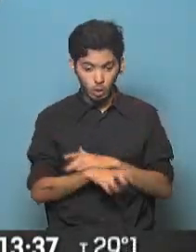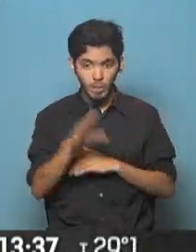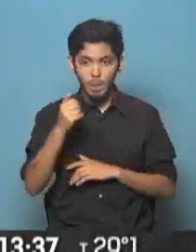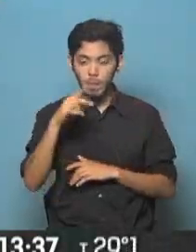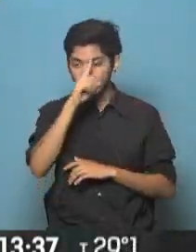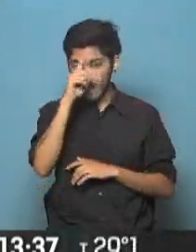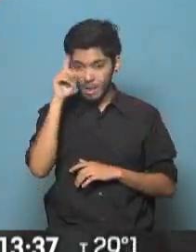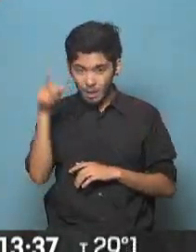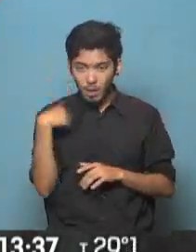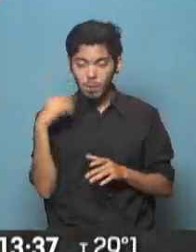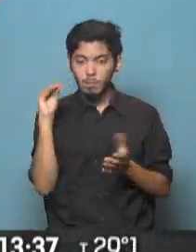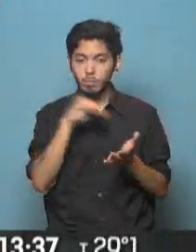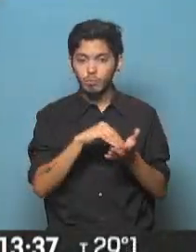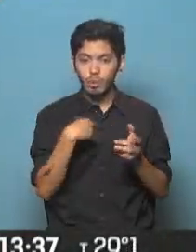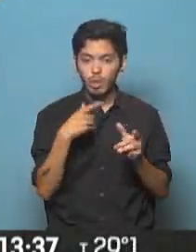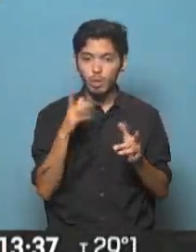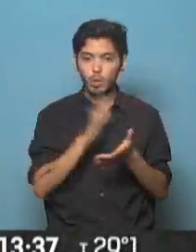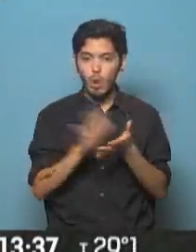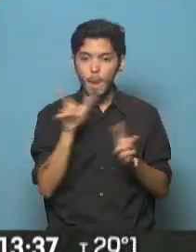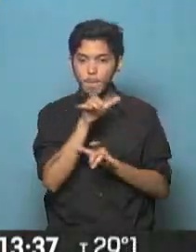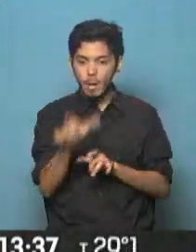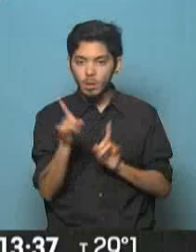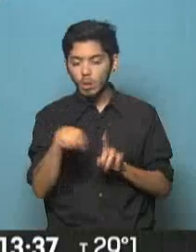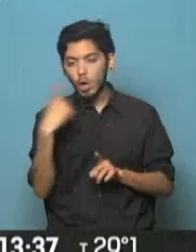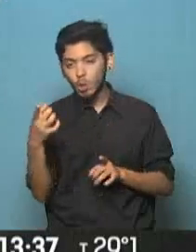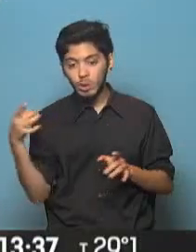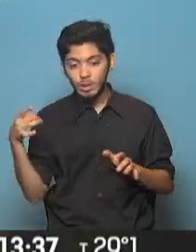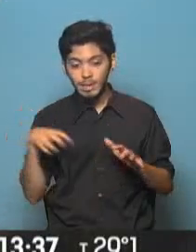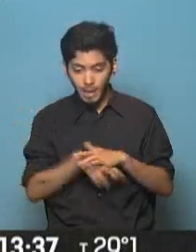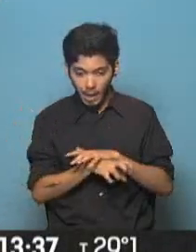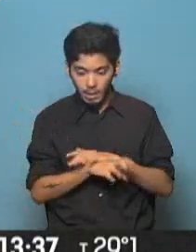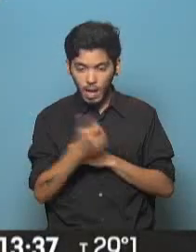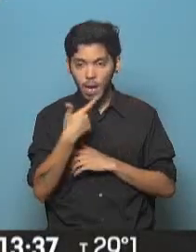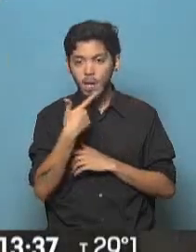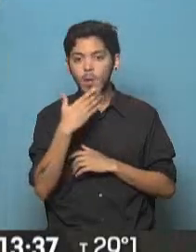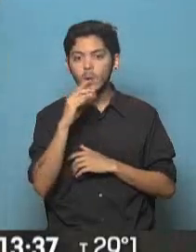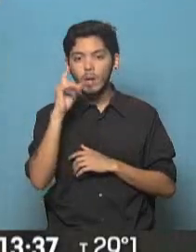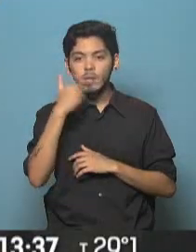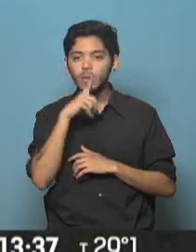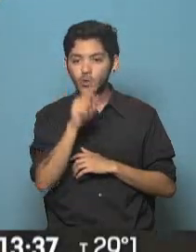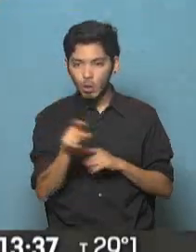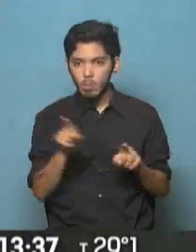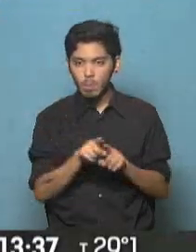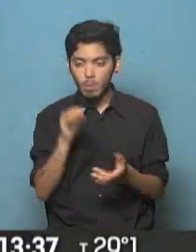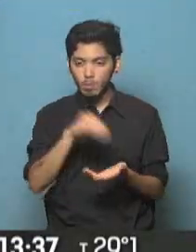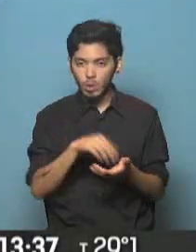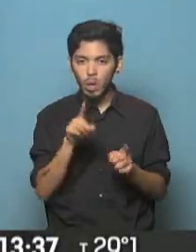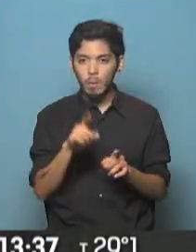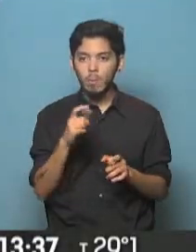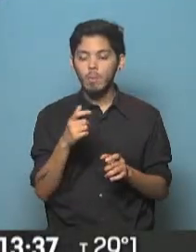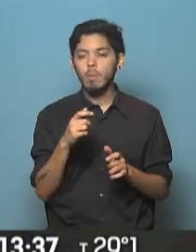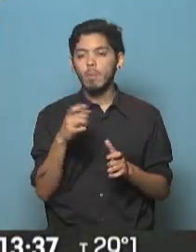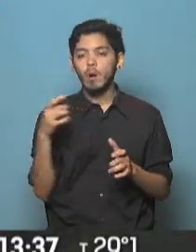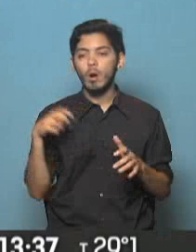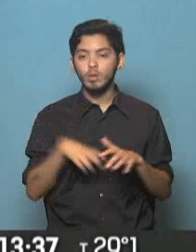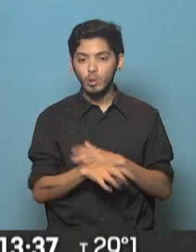le habían puesto un repuesto de un tren que sí tenía asbesto. Es decir, le pasaron el asbesto a ese tren que se había sido fabricado sin esta contaminación. ¿La aspiración